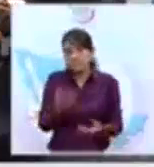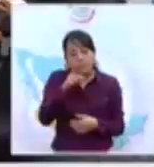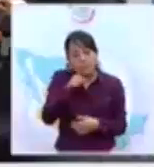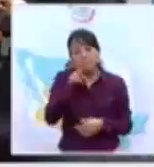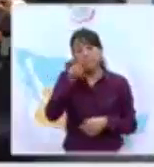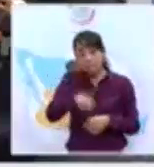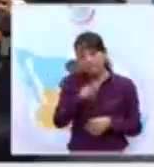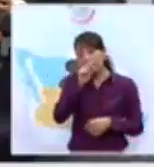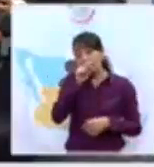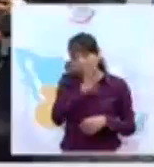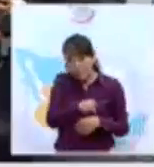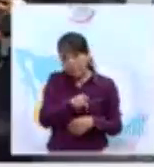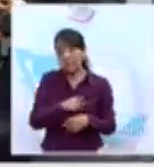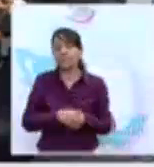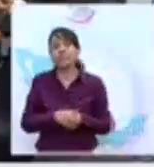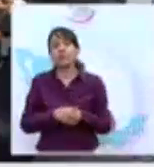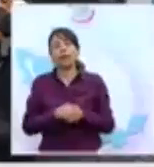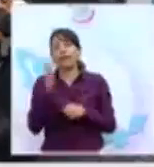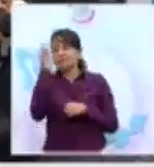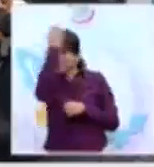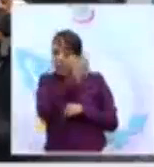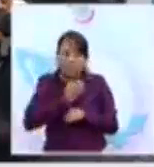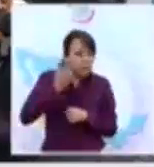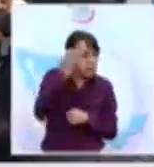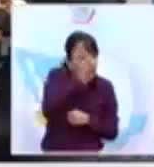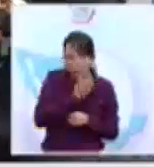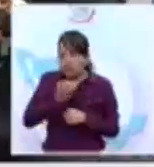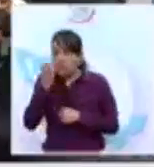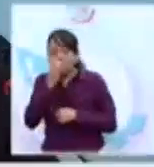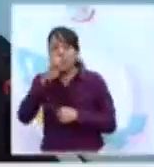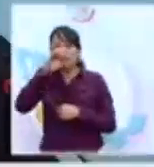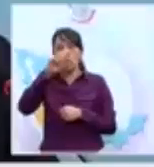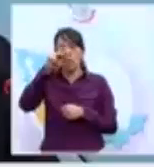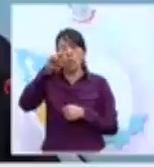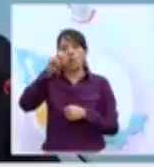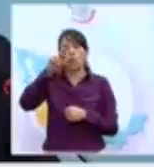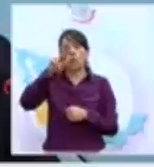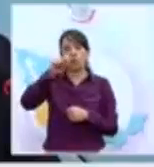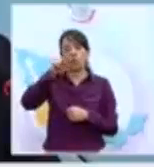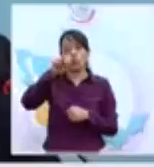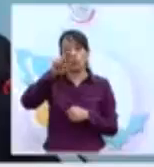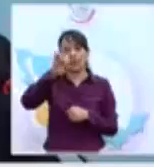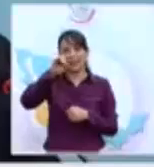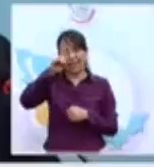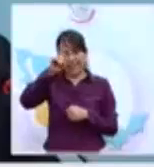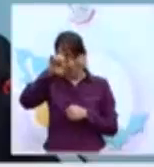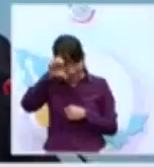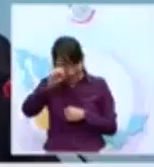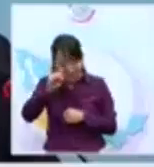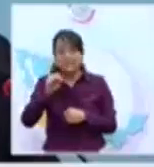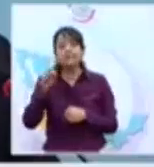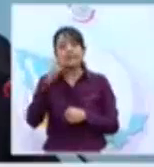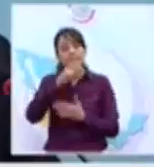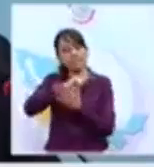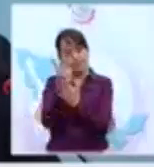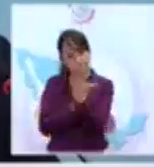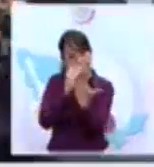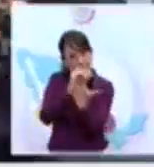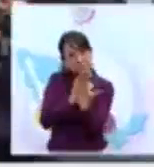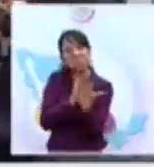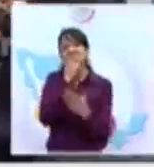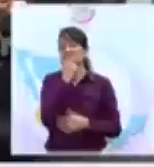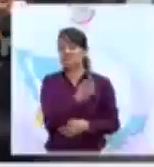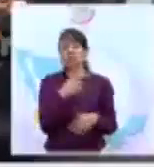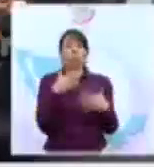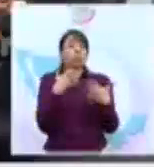por ejemplo, en su momento se lo plantearon como el programa que no era asistencialista, era el más eficiente, era el que había logrado